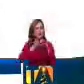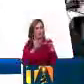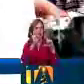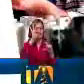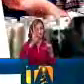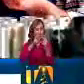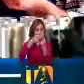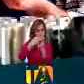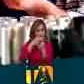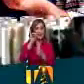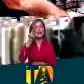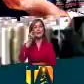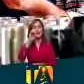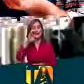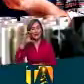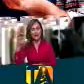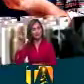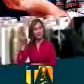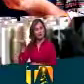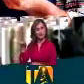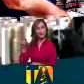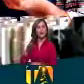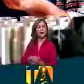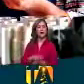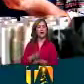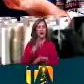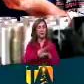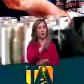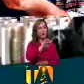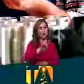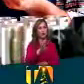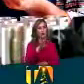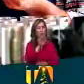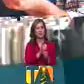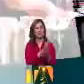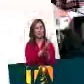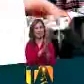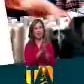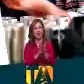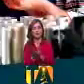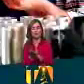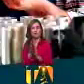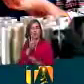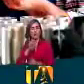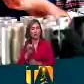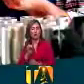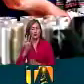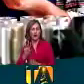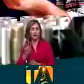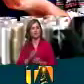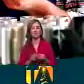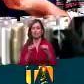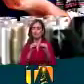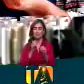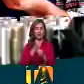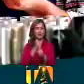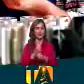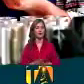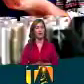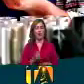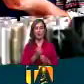el penúltimo mes del 2021, pasando de 4.9 a 4.4%, y el empleo pleno pasó del 32%